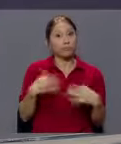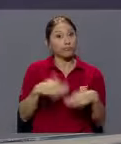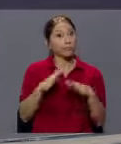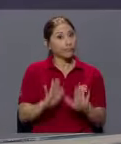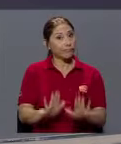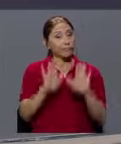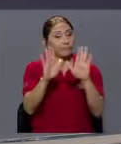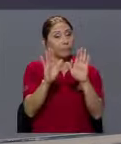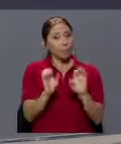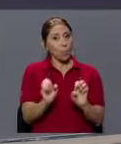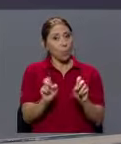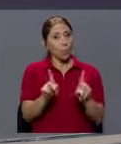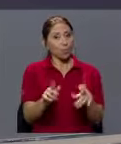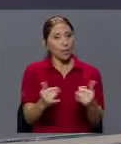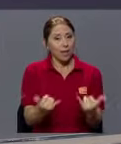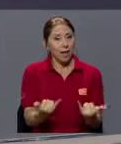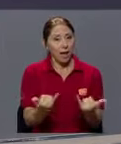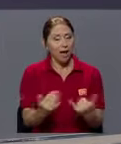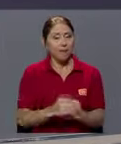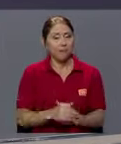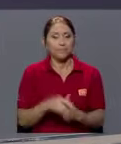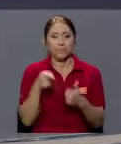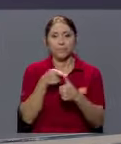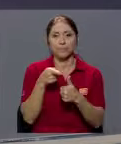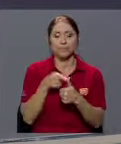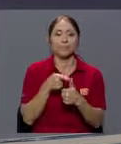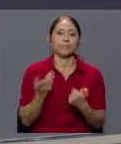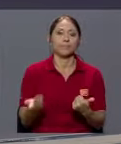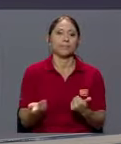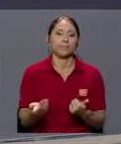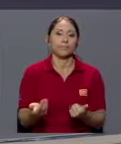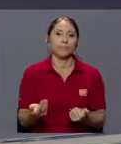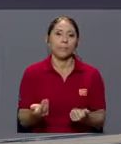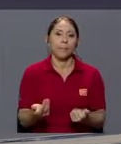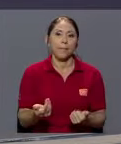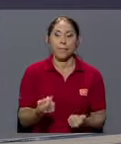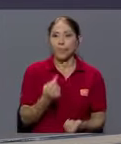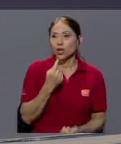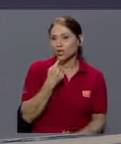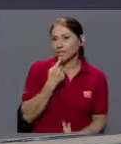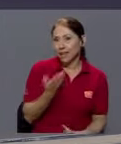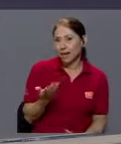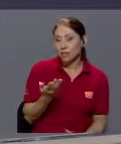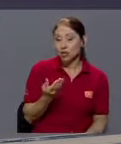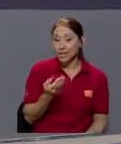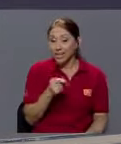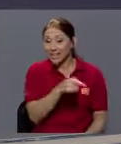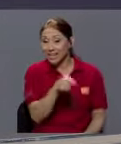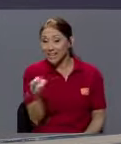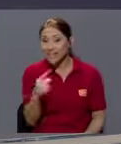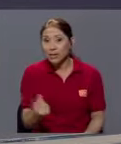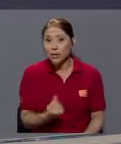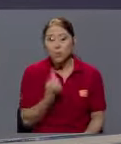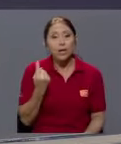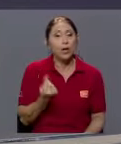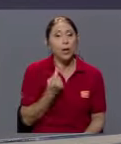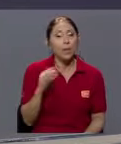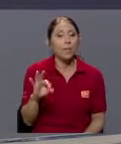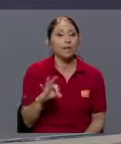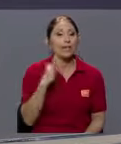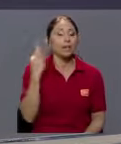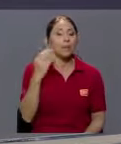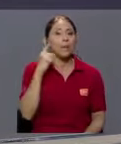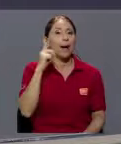una gran oportunidad, me parece. En primer lugar, lo que señalábamos, si este es el único